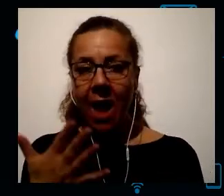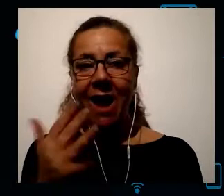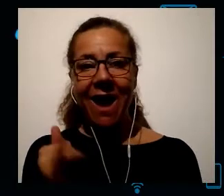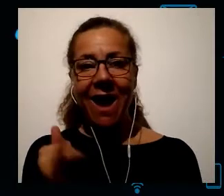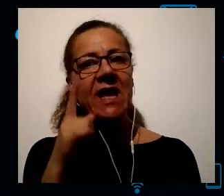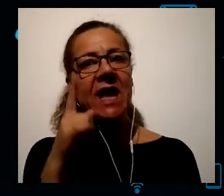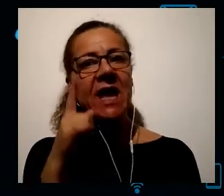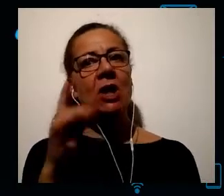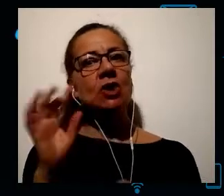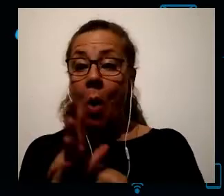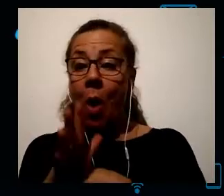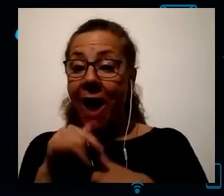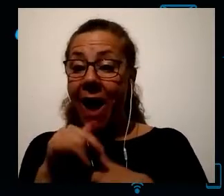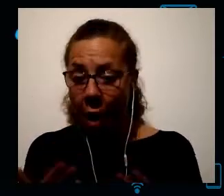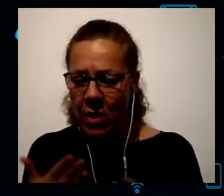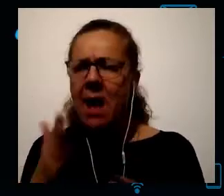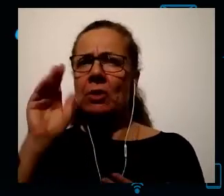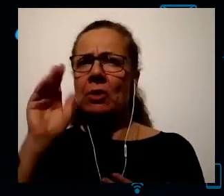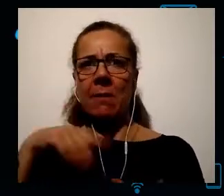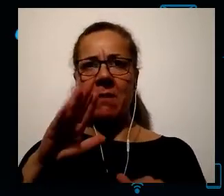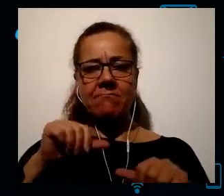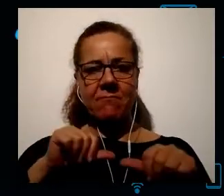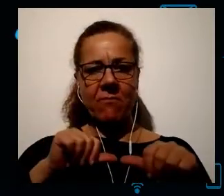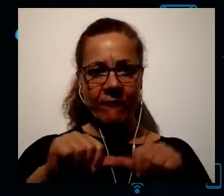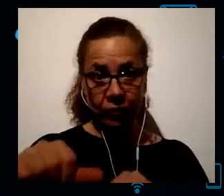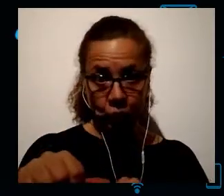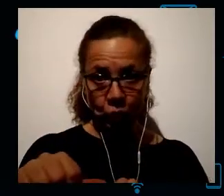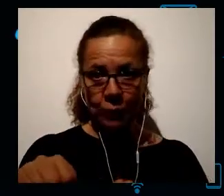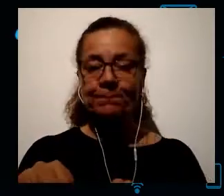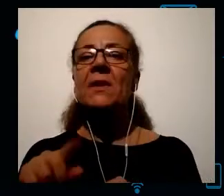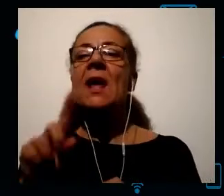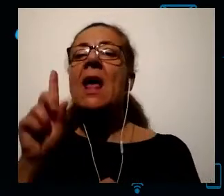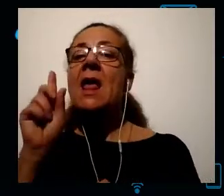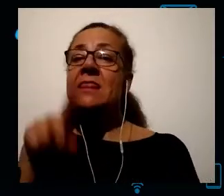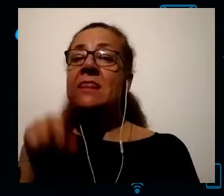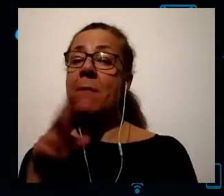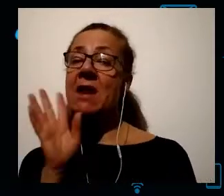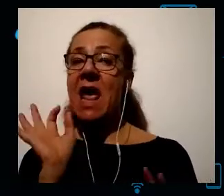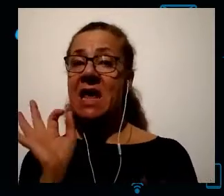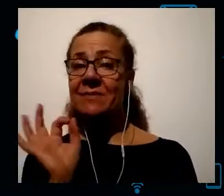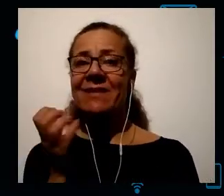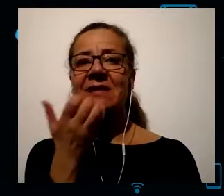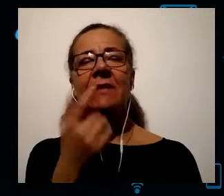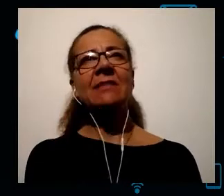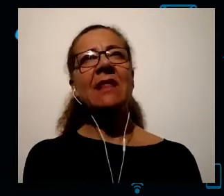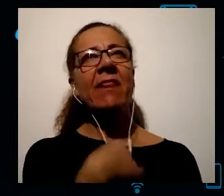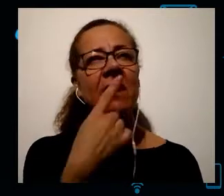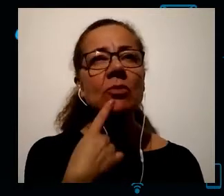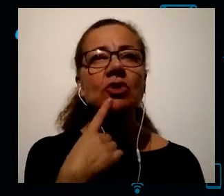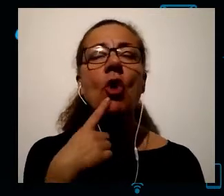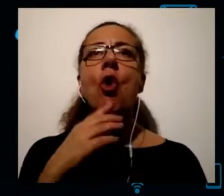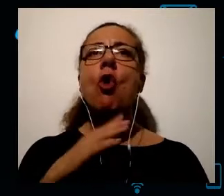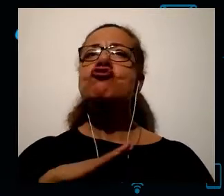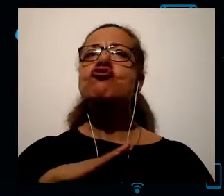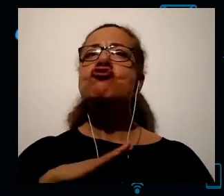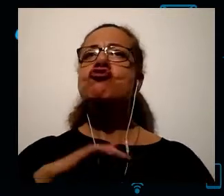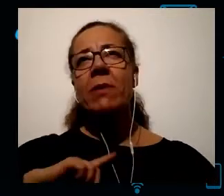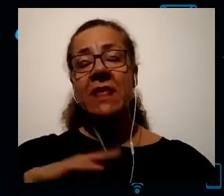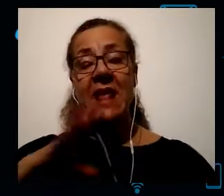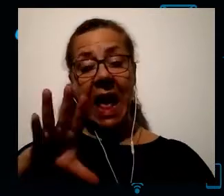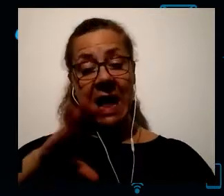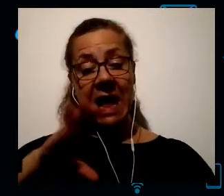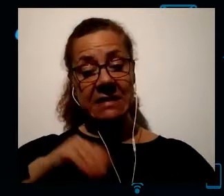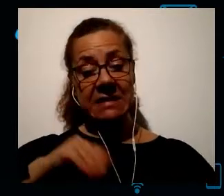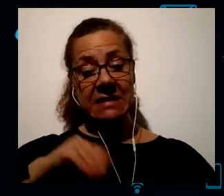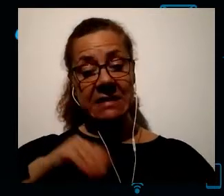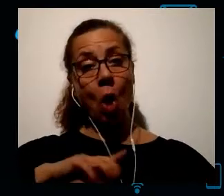presente y para el futuro también y luego es cierto que cuando hablamos de competencias y de adquisición de competencias se nos ven en